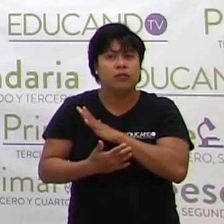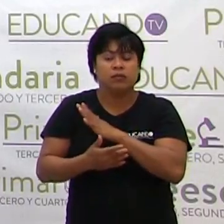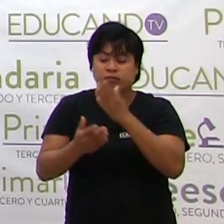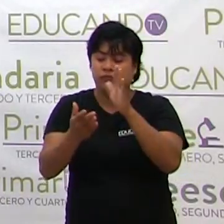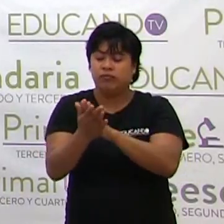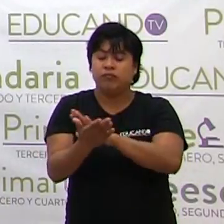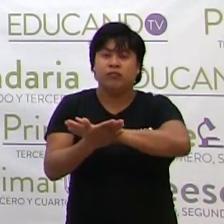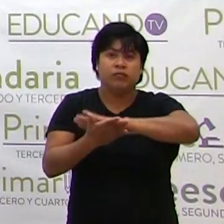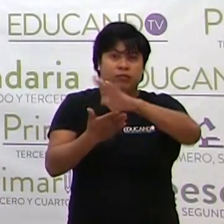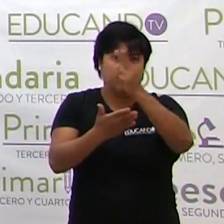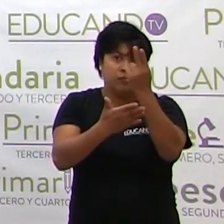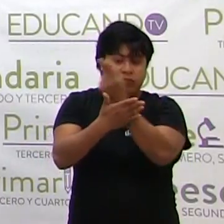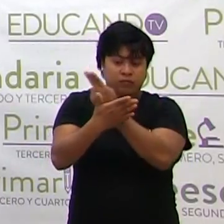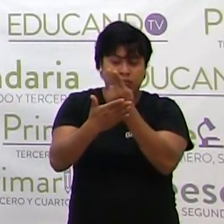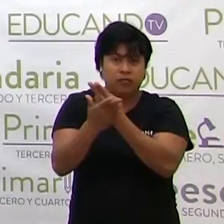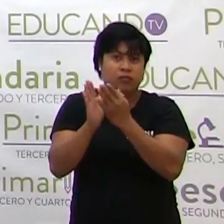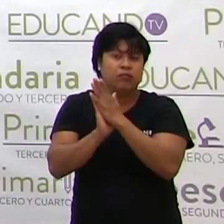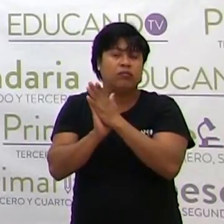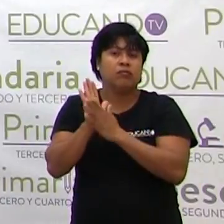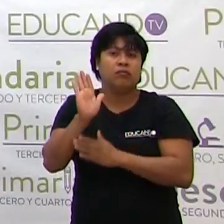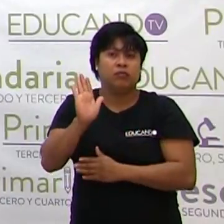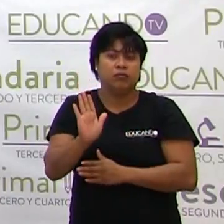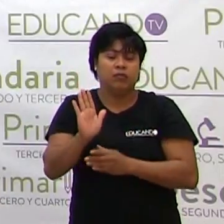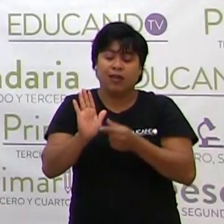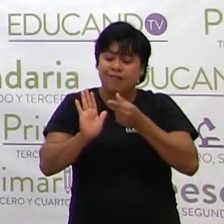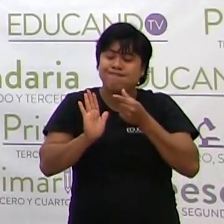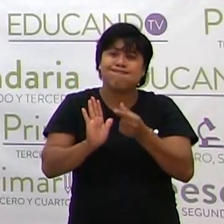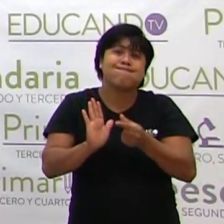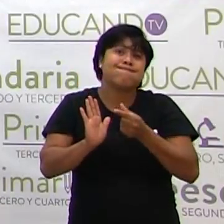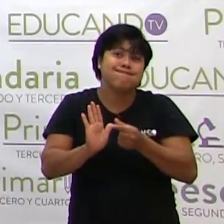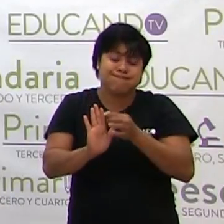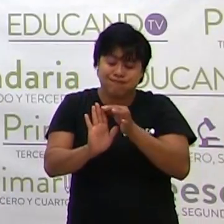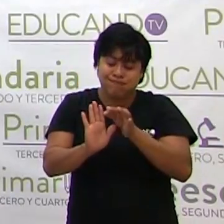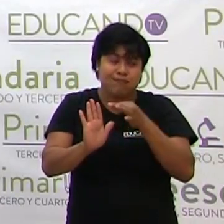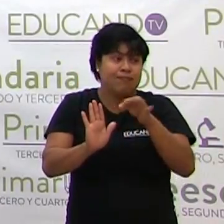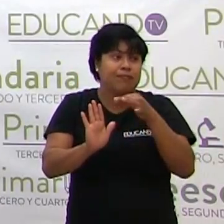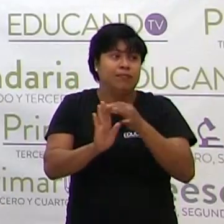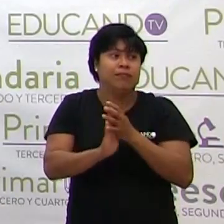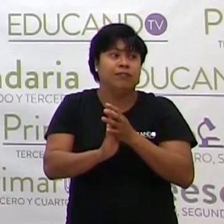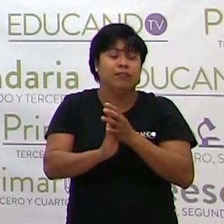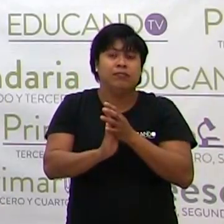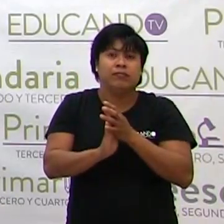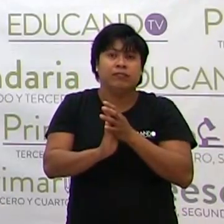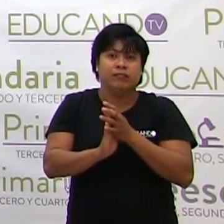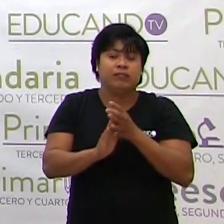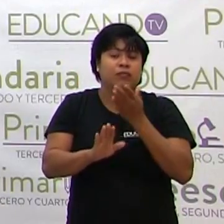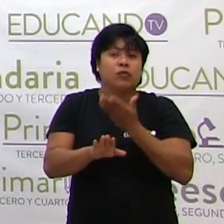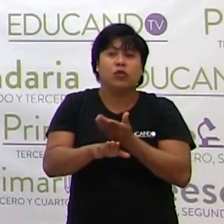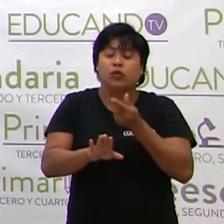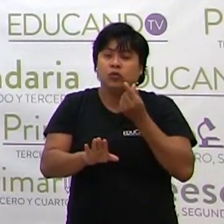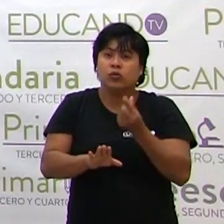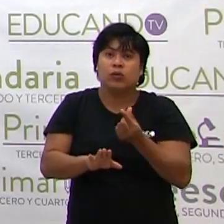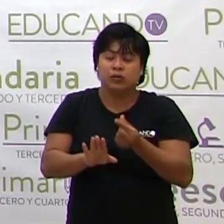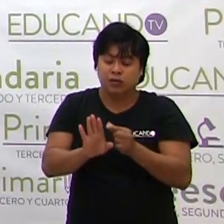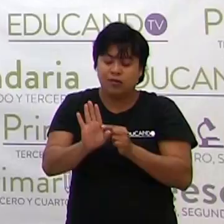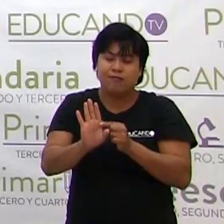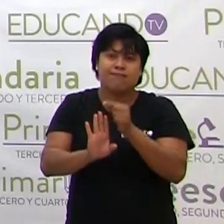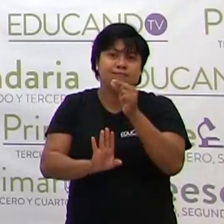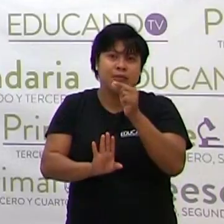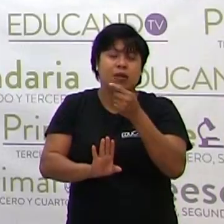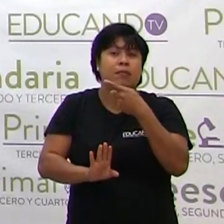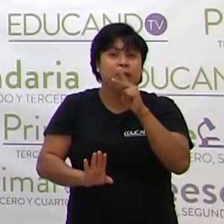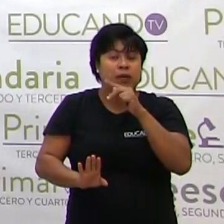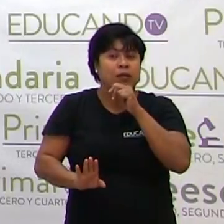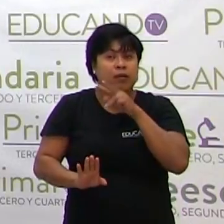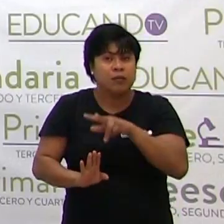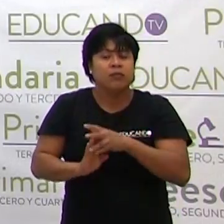portadas, bien, muy gruesas, ¿sale? Muy, muy gruesas. Pero